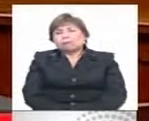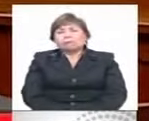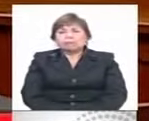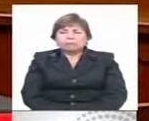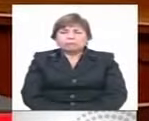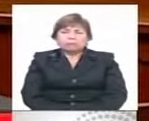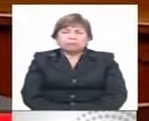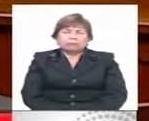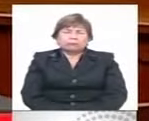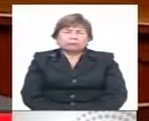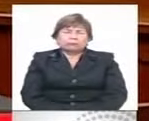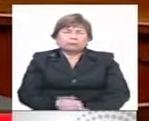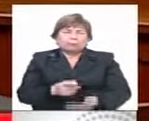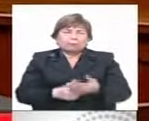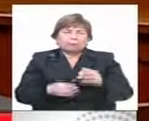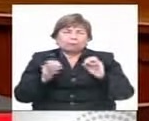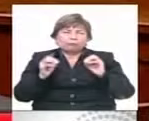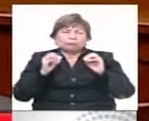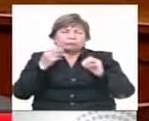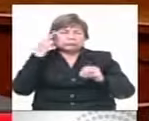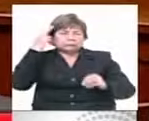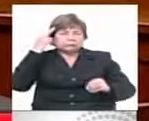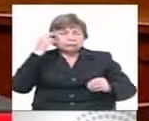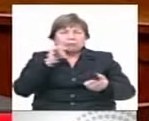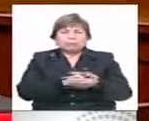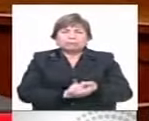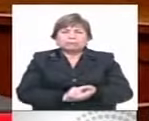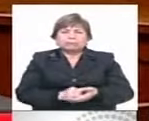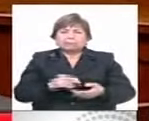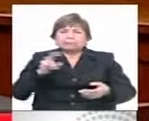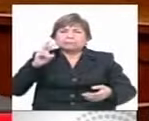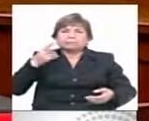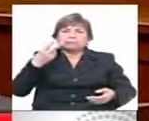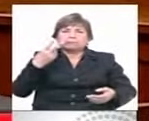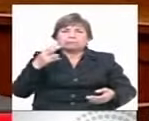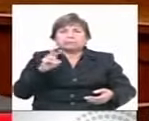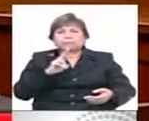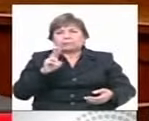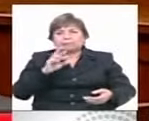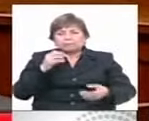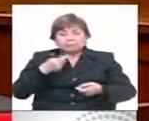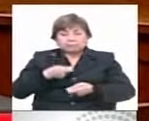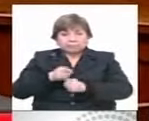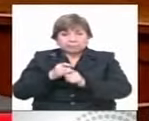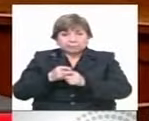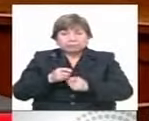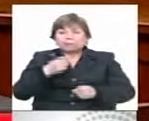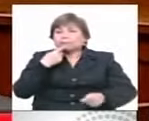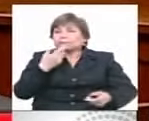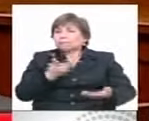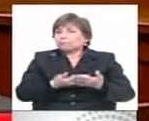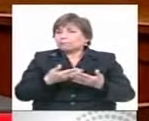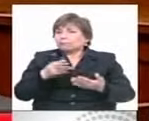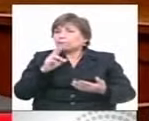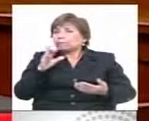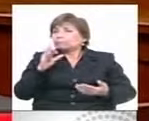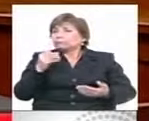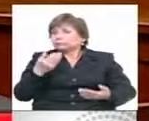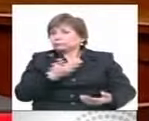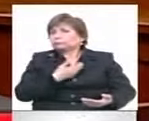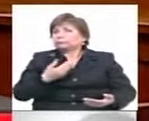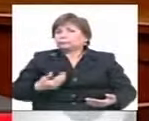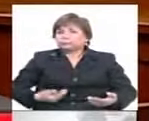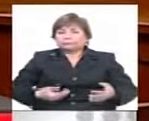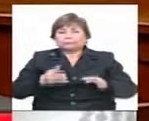durante los últimos 30 años. Por esa razón, la segunda reforma agraria implica también una reforma del Estado y de